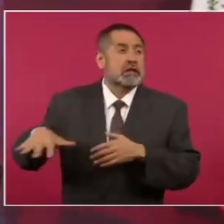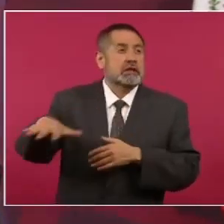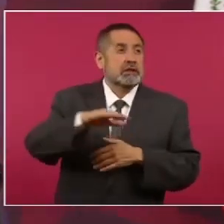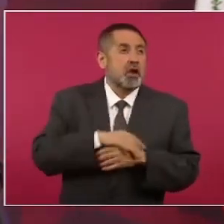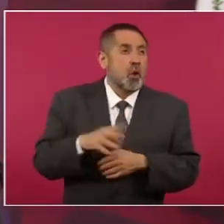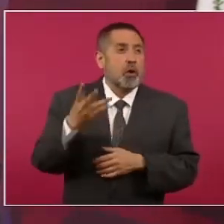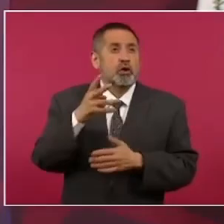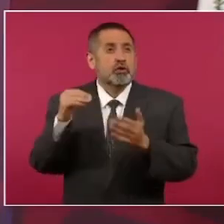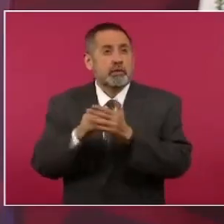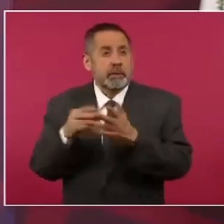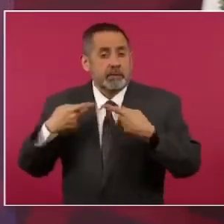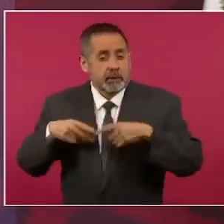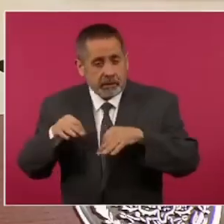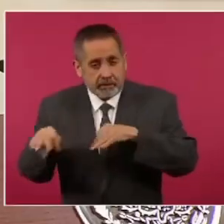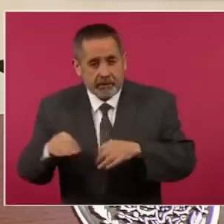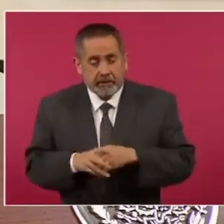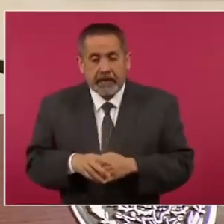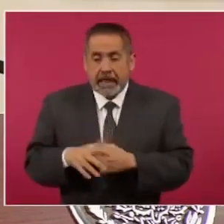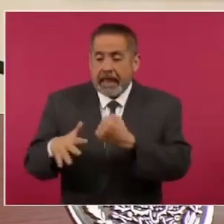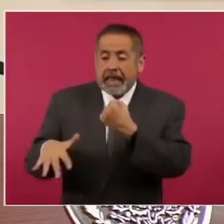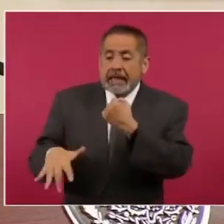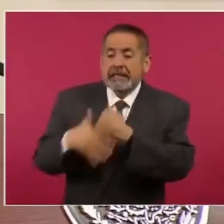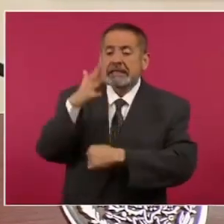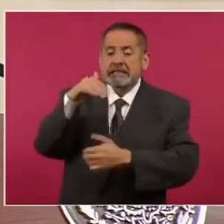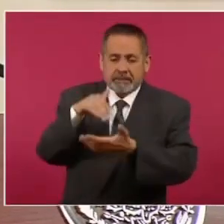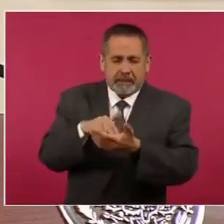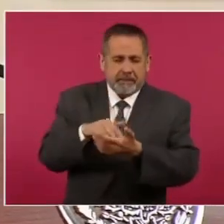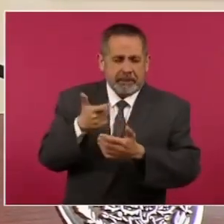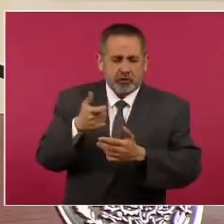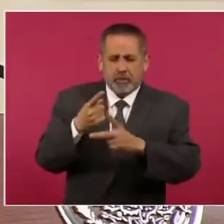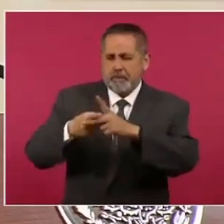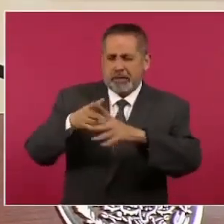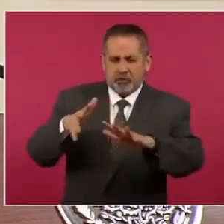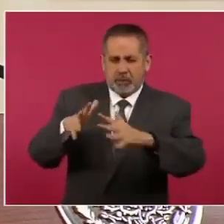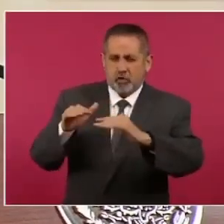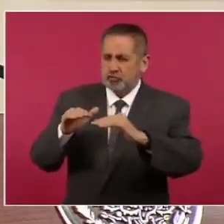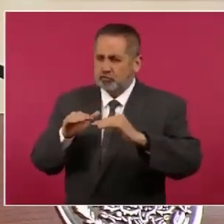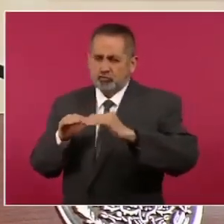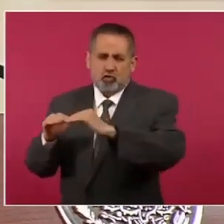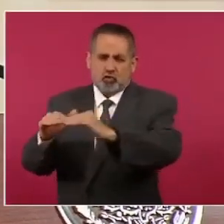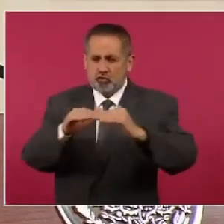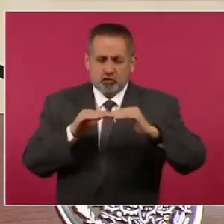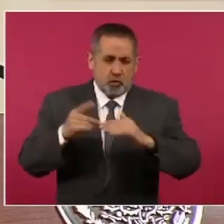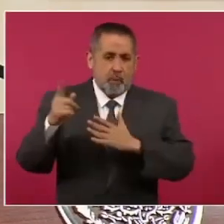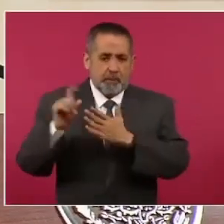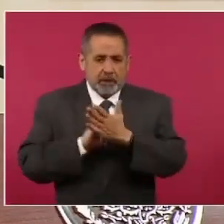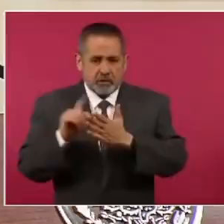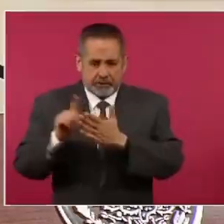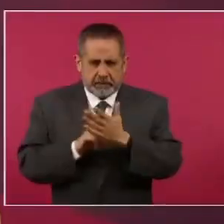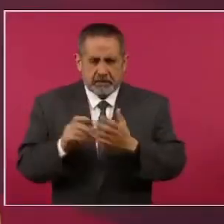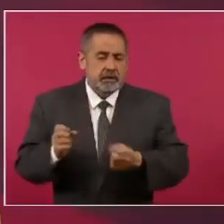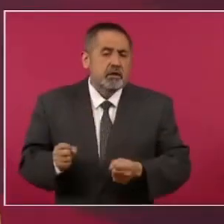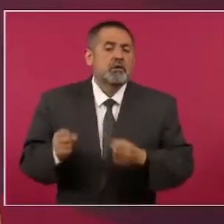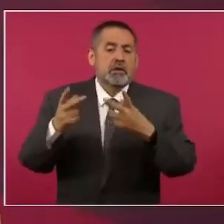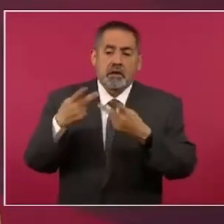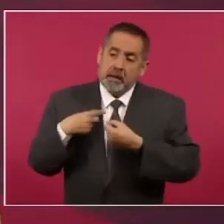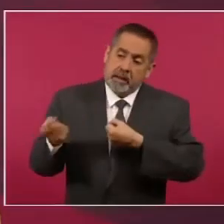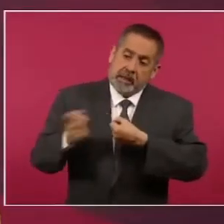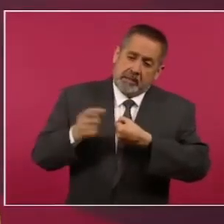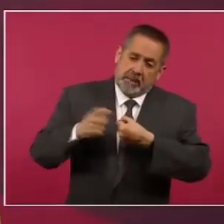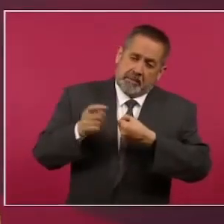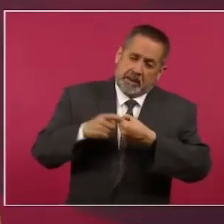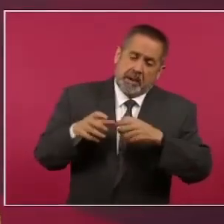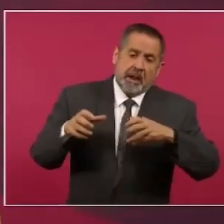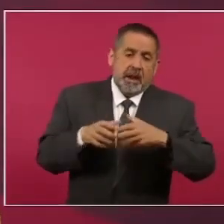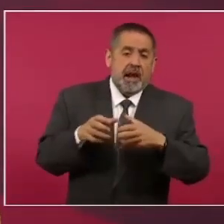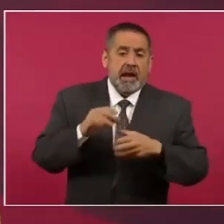21.400.000 trabajadores de 15,000 pesos mensuales. Tanto el número de trabajadores inscritos al